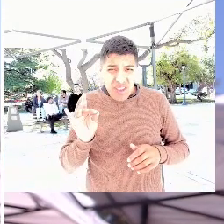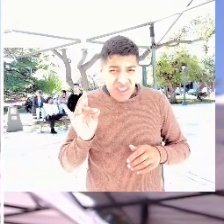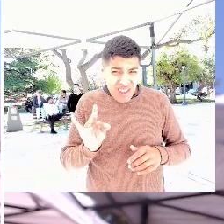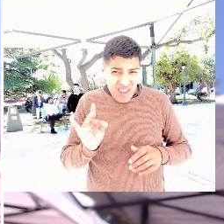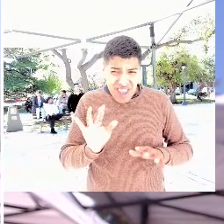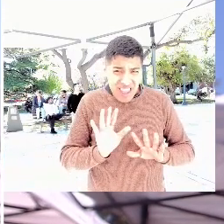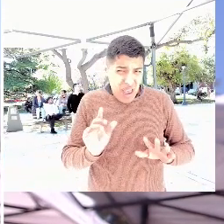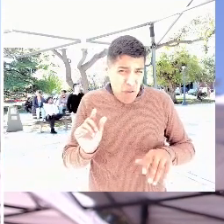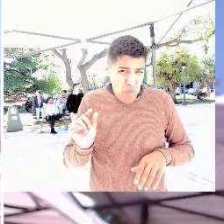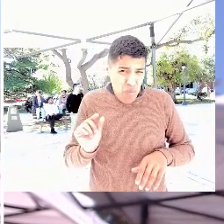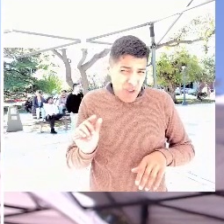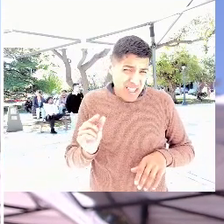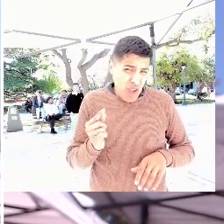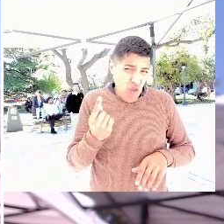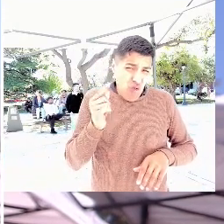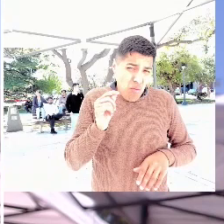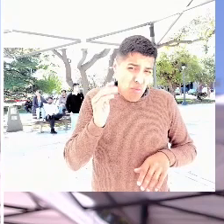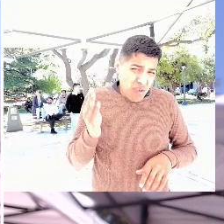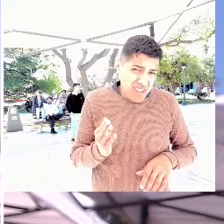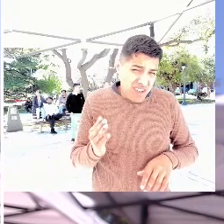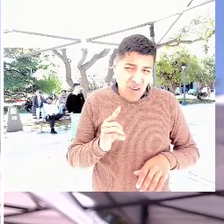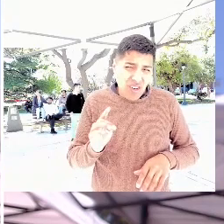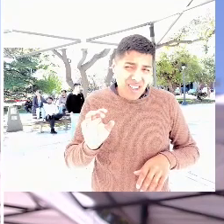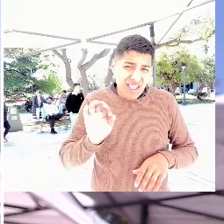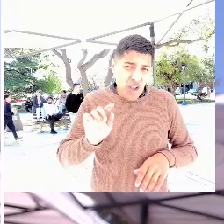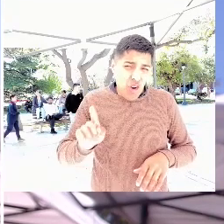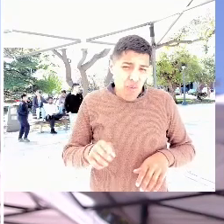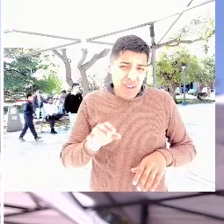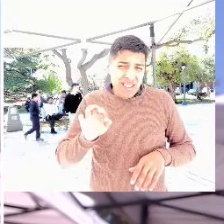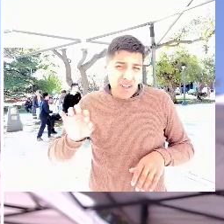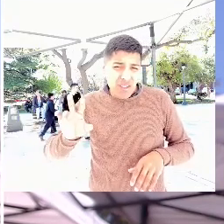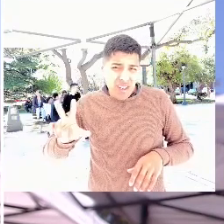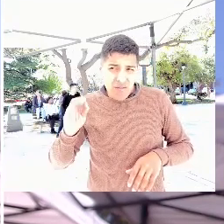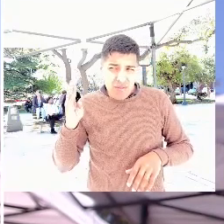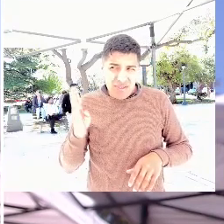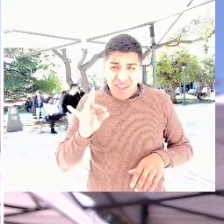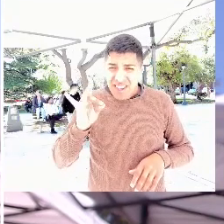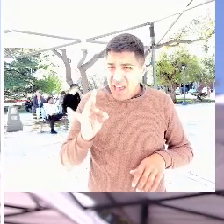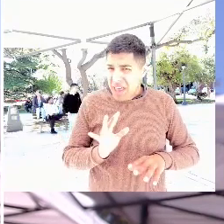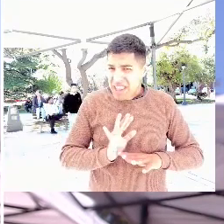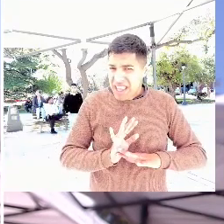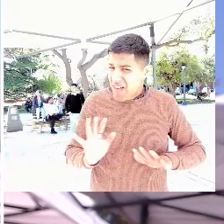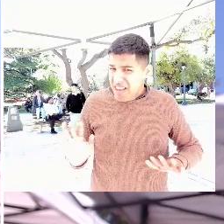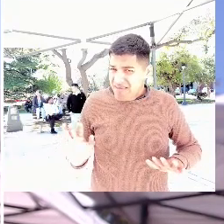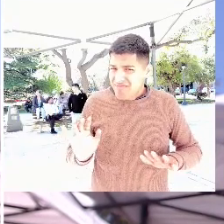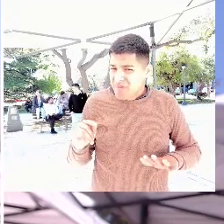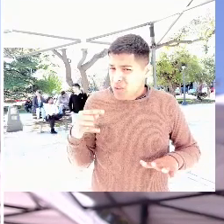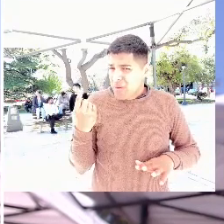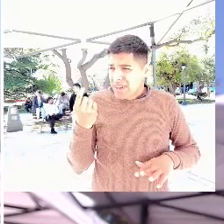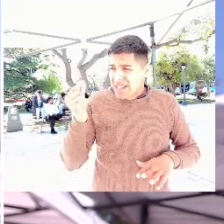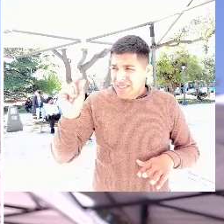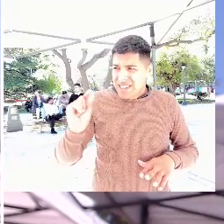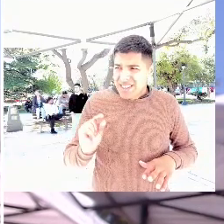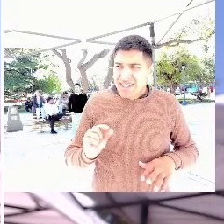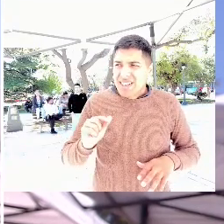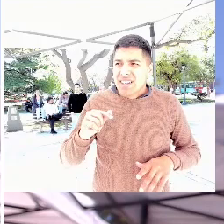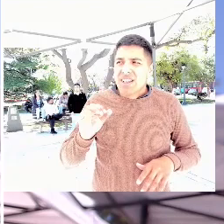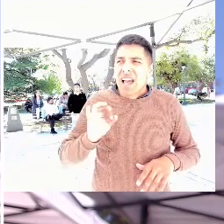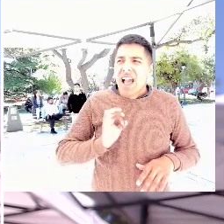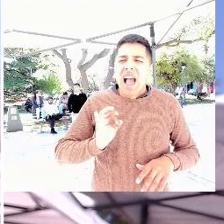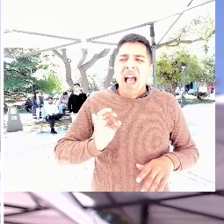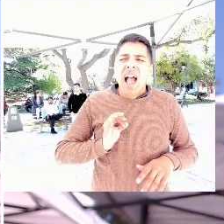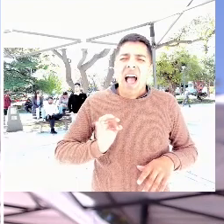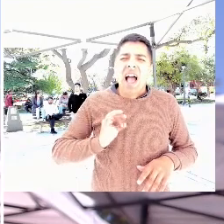un 5%, un 1%. Es el 0,03%. Y que año a año disminuye, porque